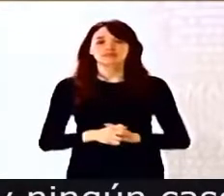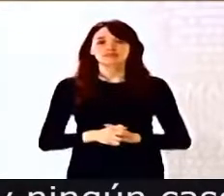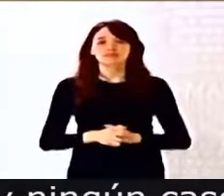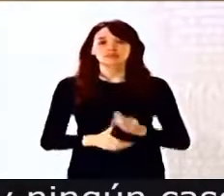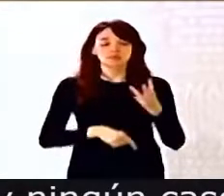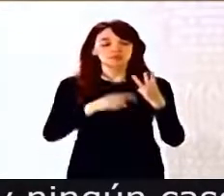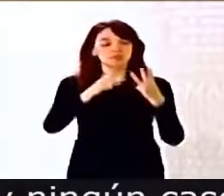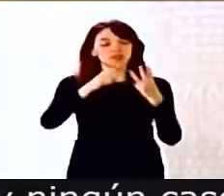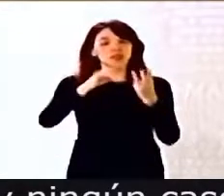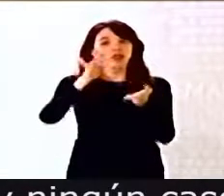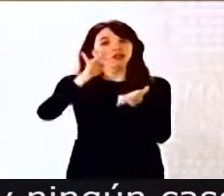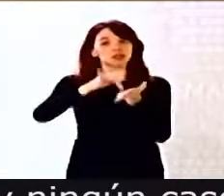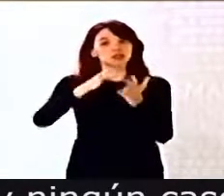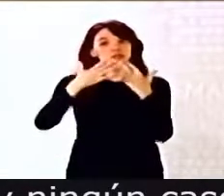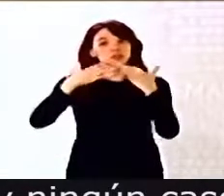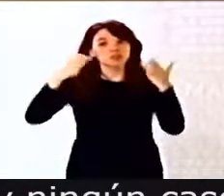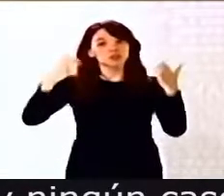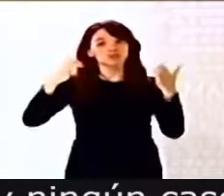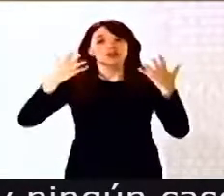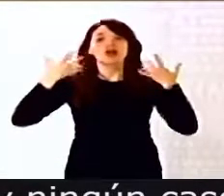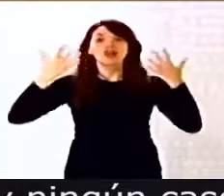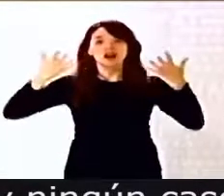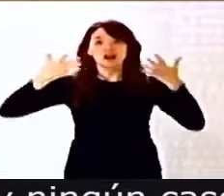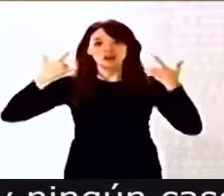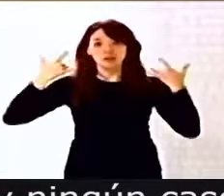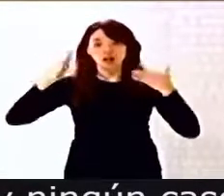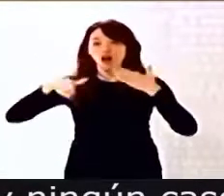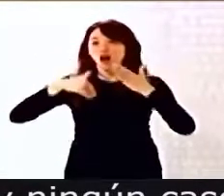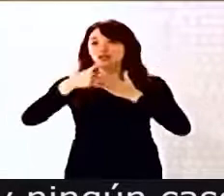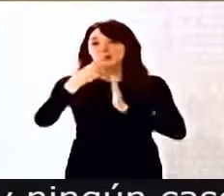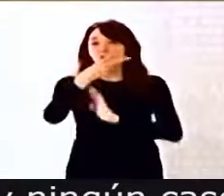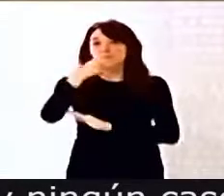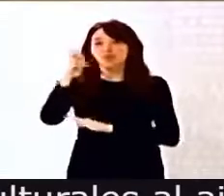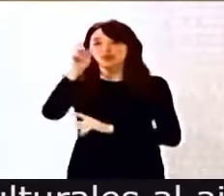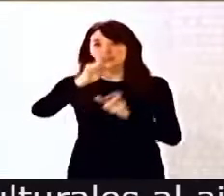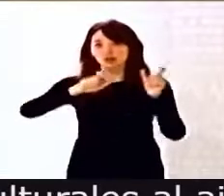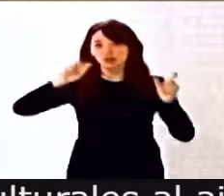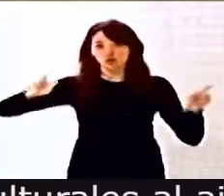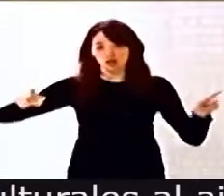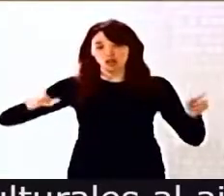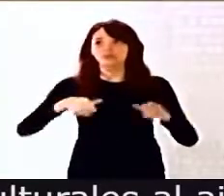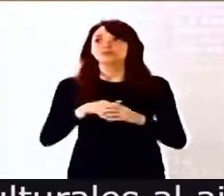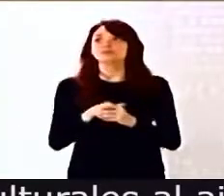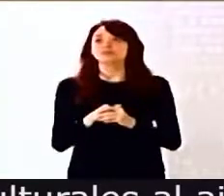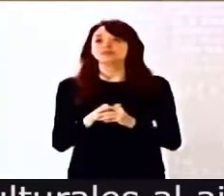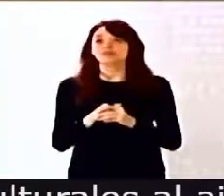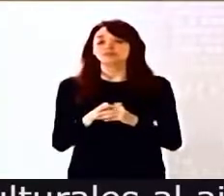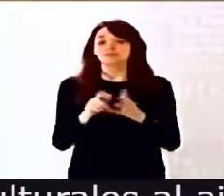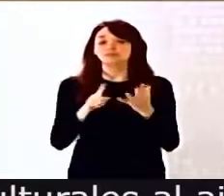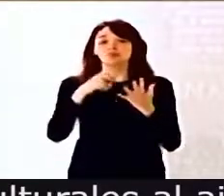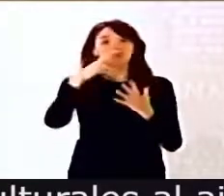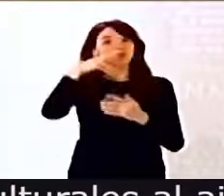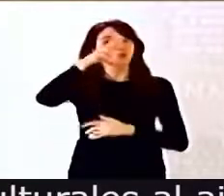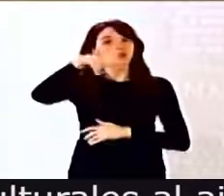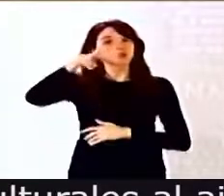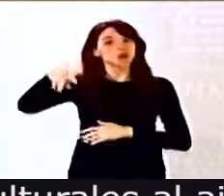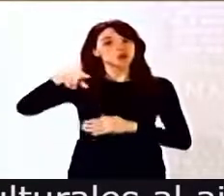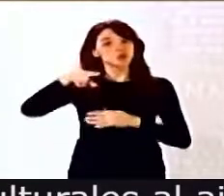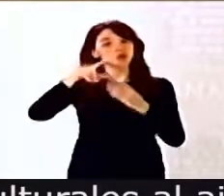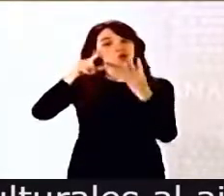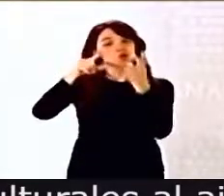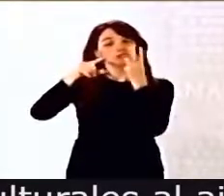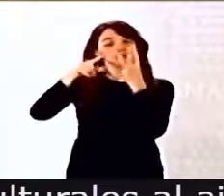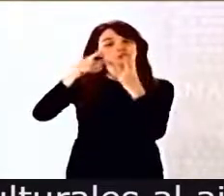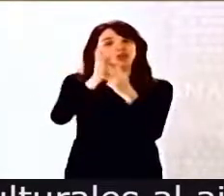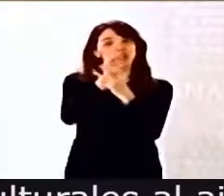los actos y espectáculos culturales al aire libre de hasta 200 personas, los museos con un tercio del aforo,